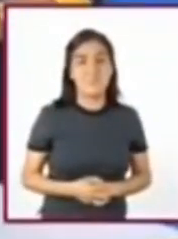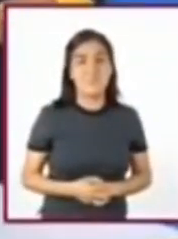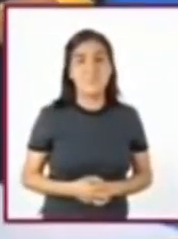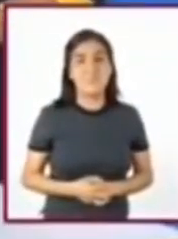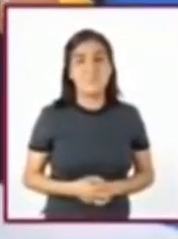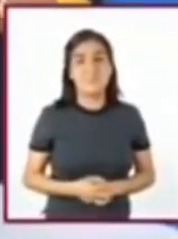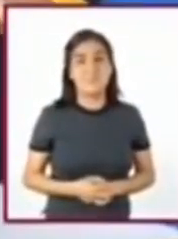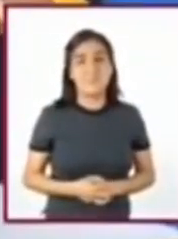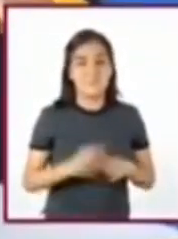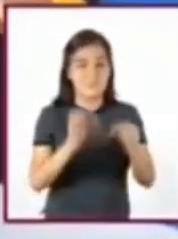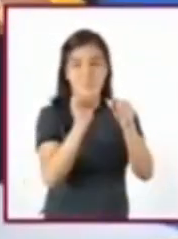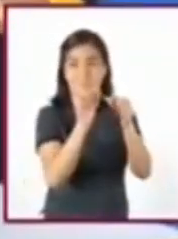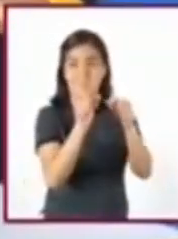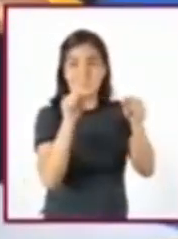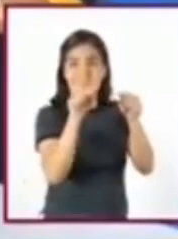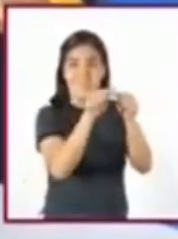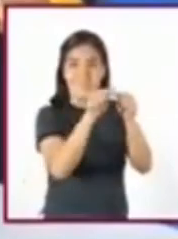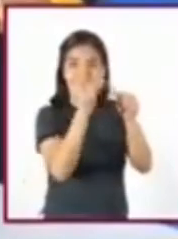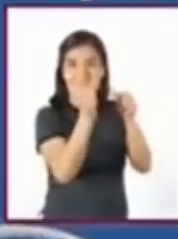una clavija,